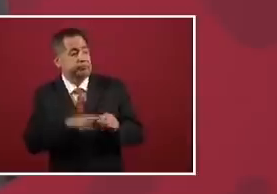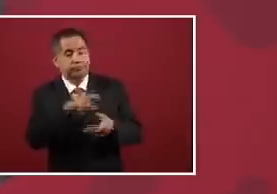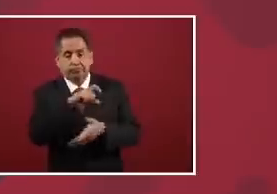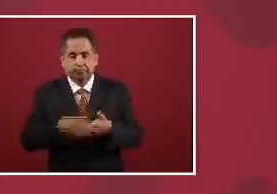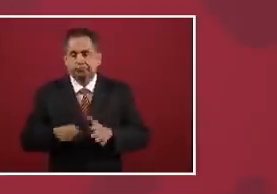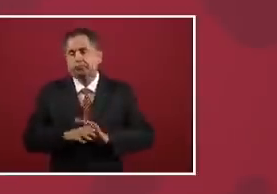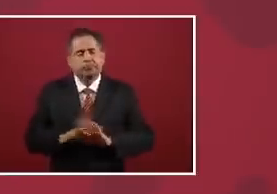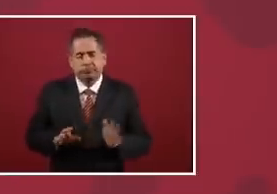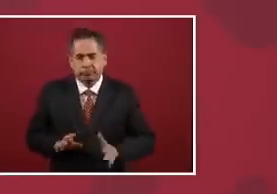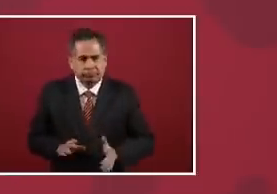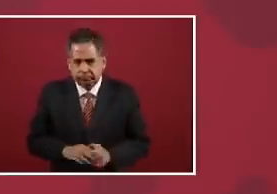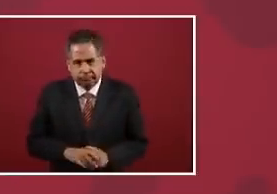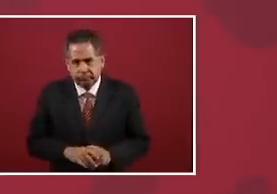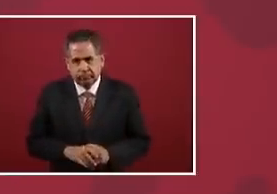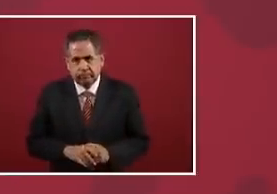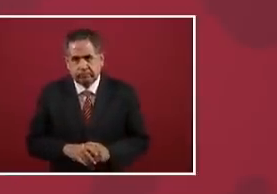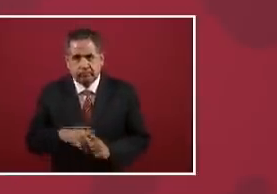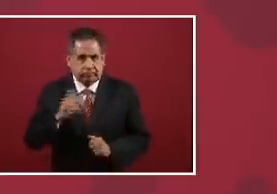En el caso de que